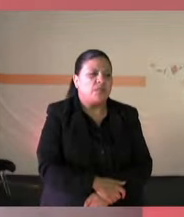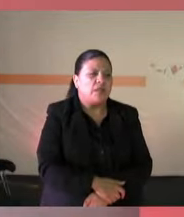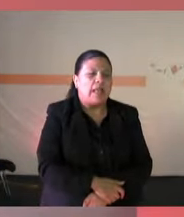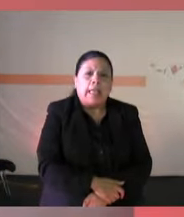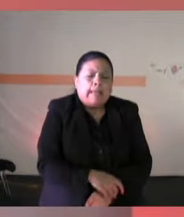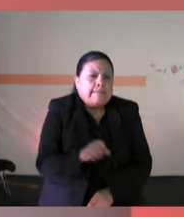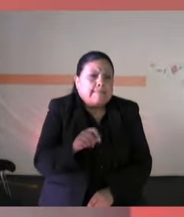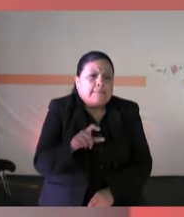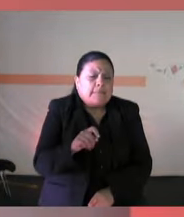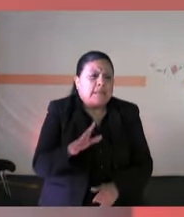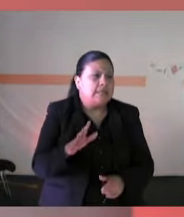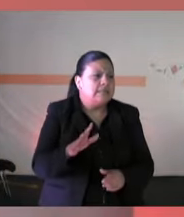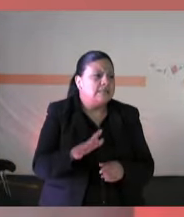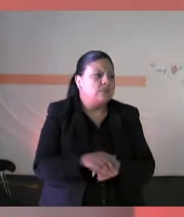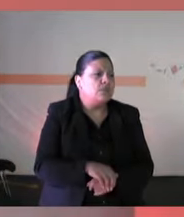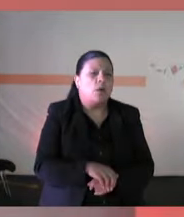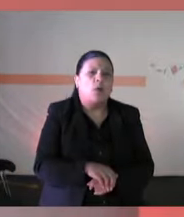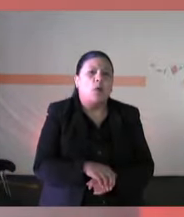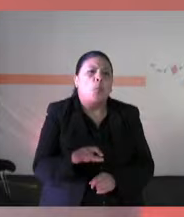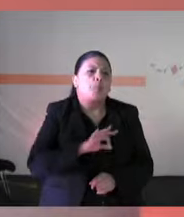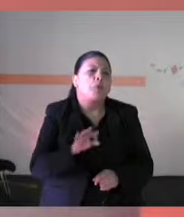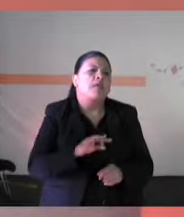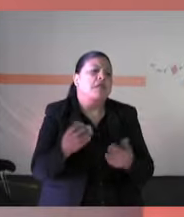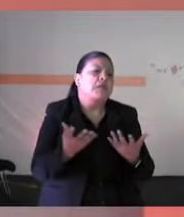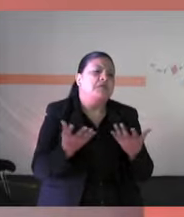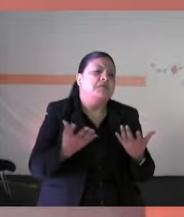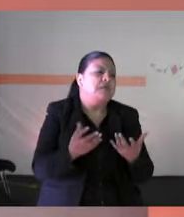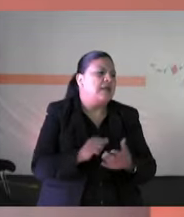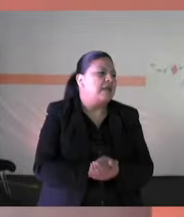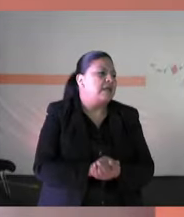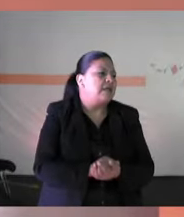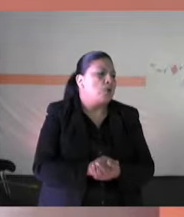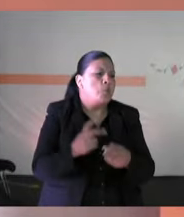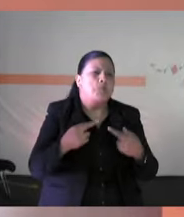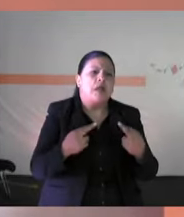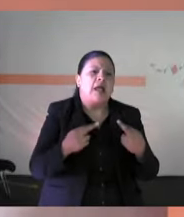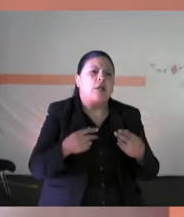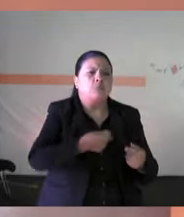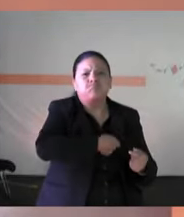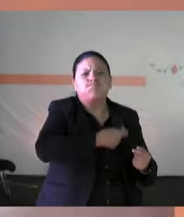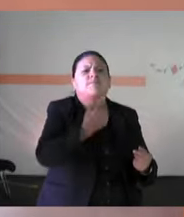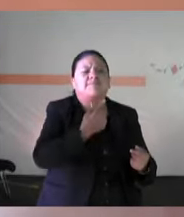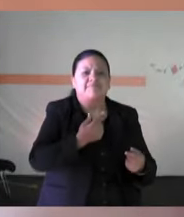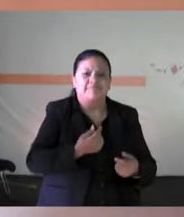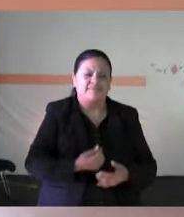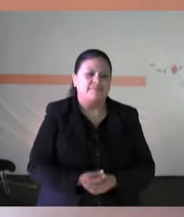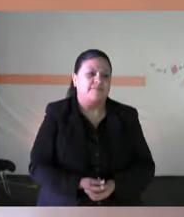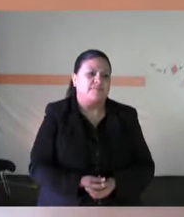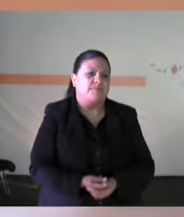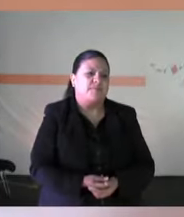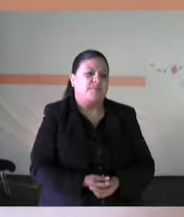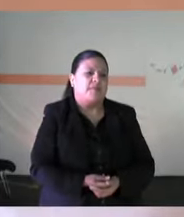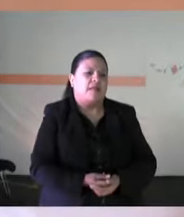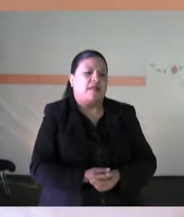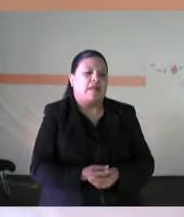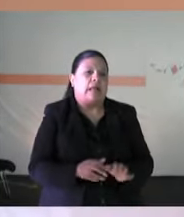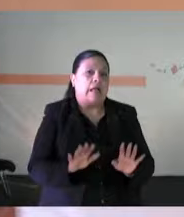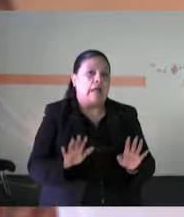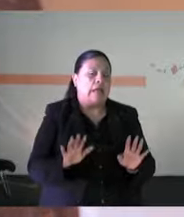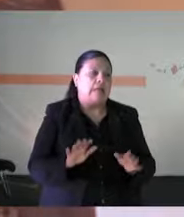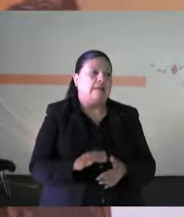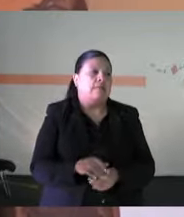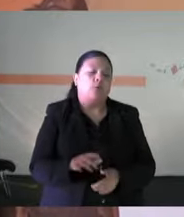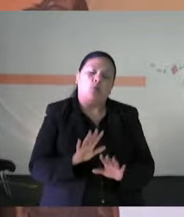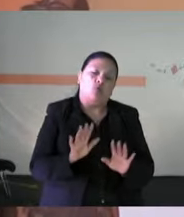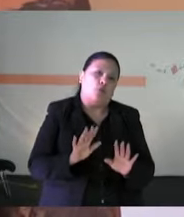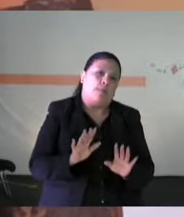Simi, pero al revés. ¿Así? ¿Así de plano? No sé. A ver. Vamos a hacer una dinámica